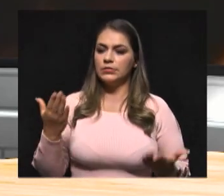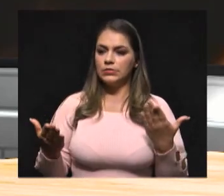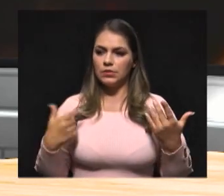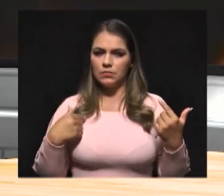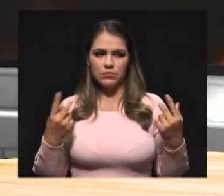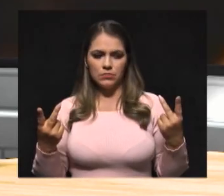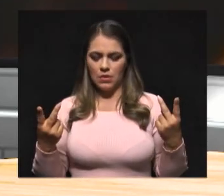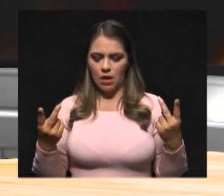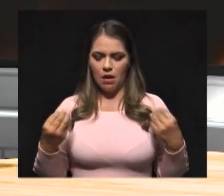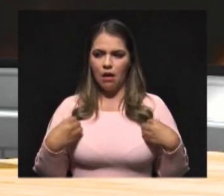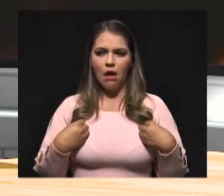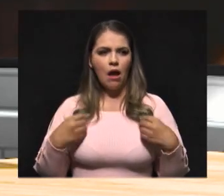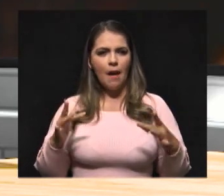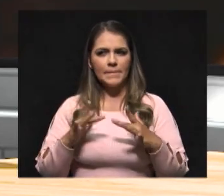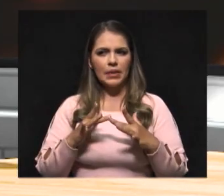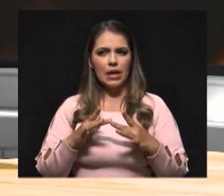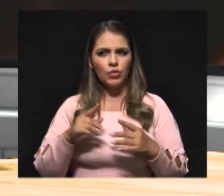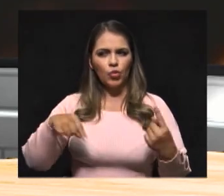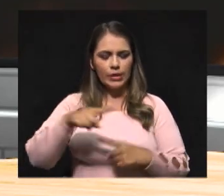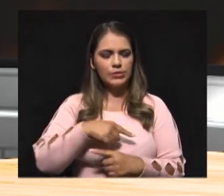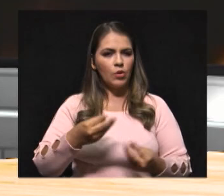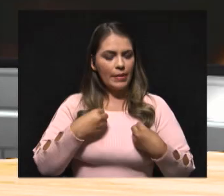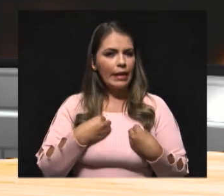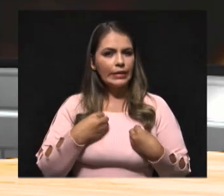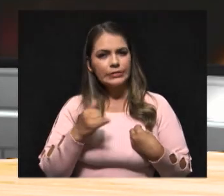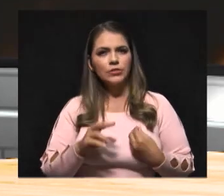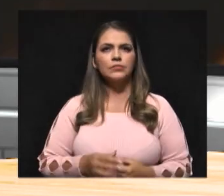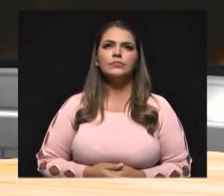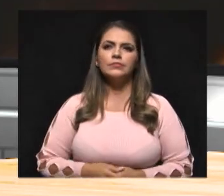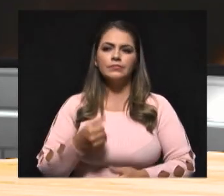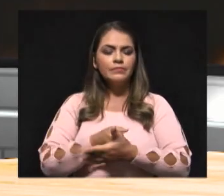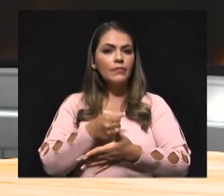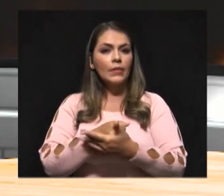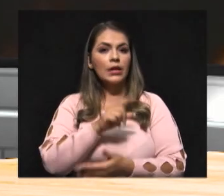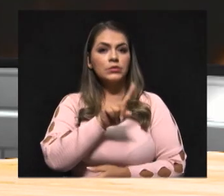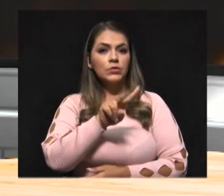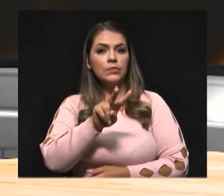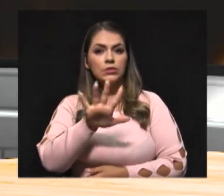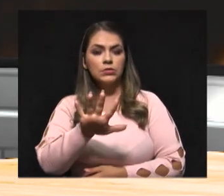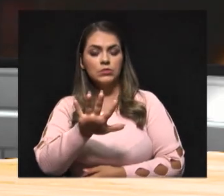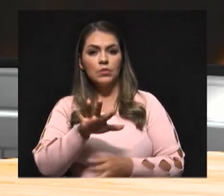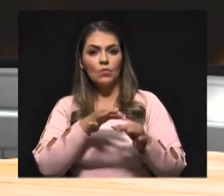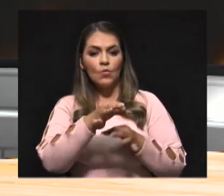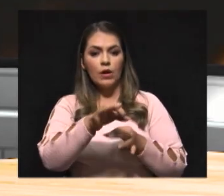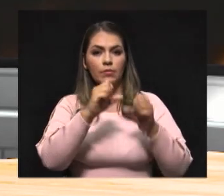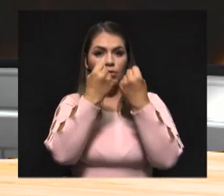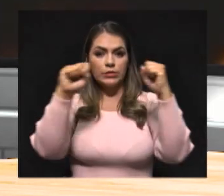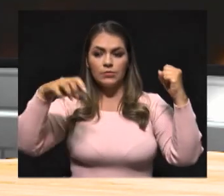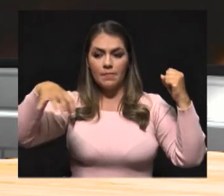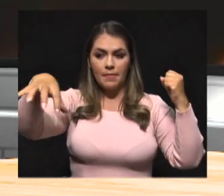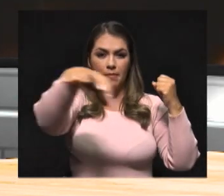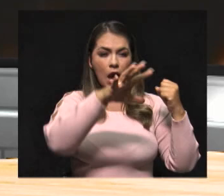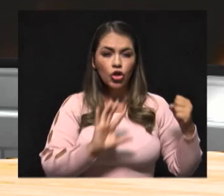si es la línea que me aplica como municipio porque ahí es donde insistimos que los 125 municipios de antioquia no todos tienen